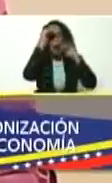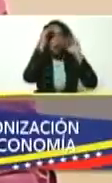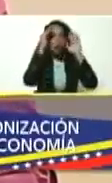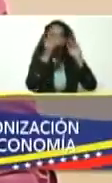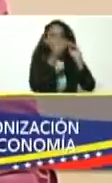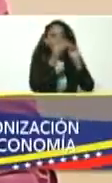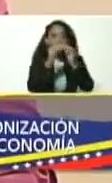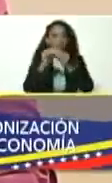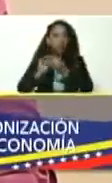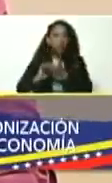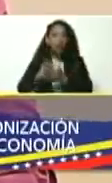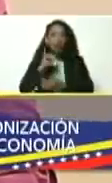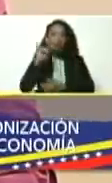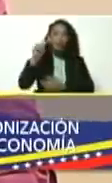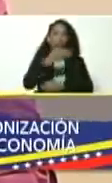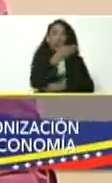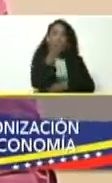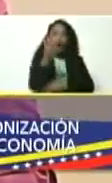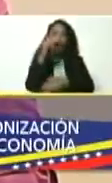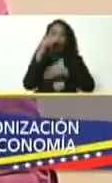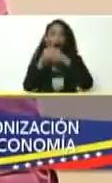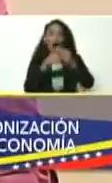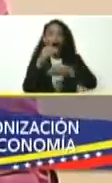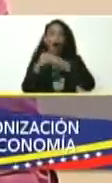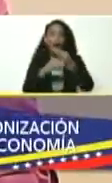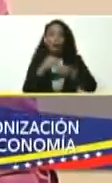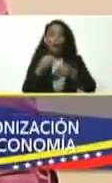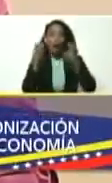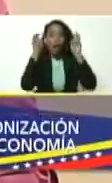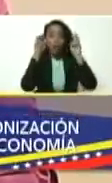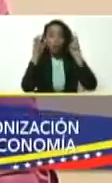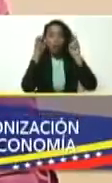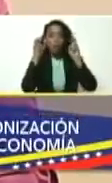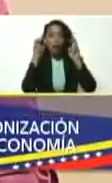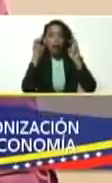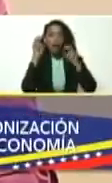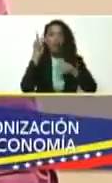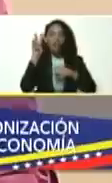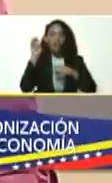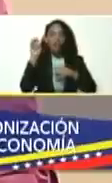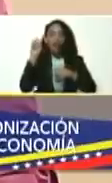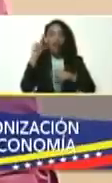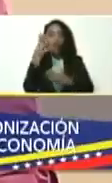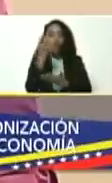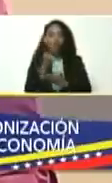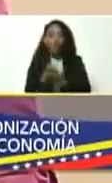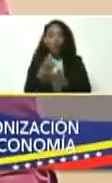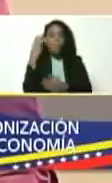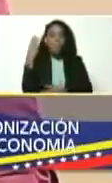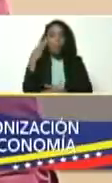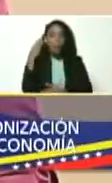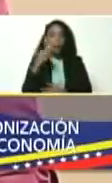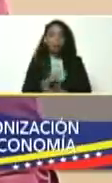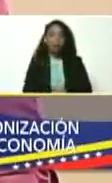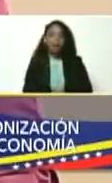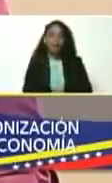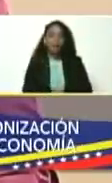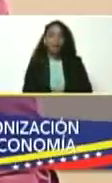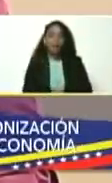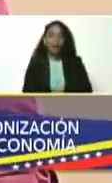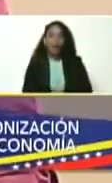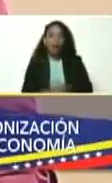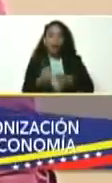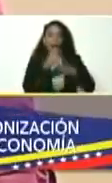de las denuncias que ustedes hacen a través de la página ven app línea